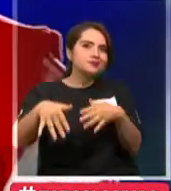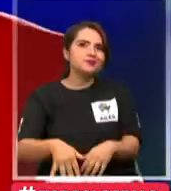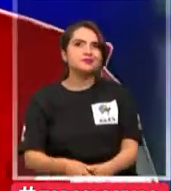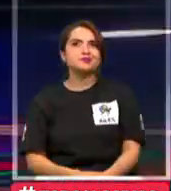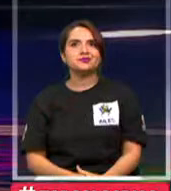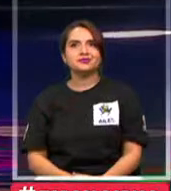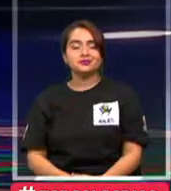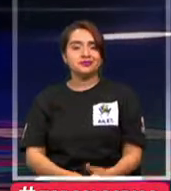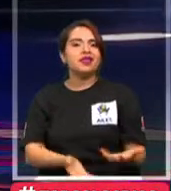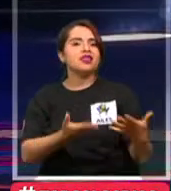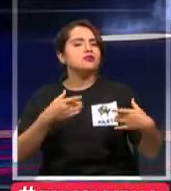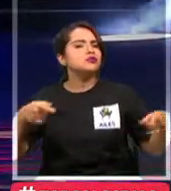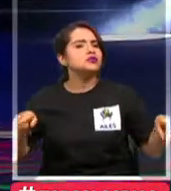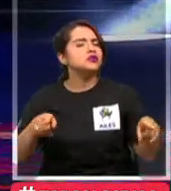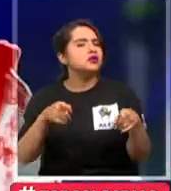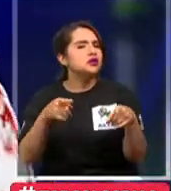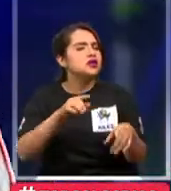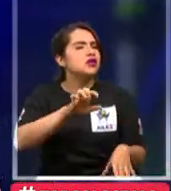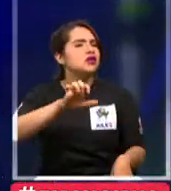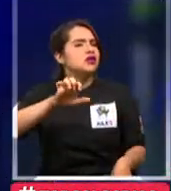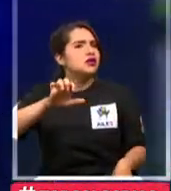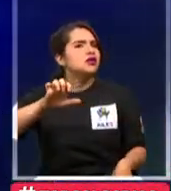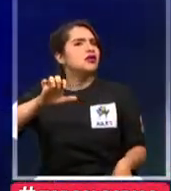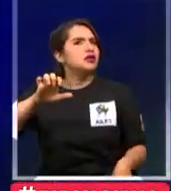Dame el tono.